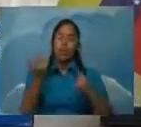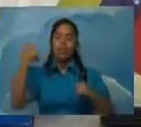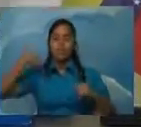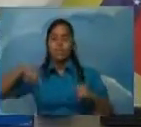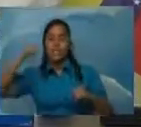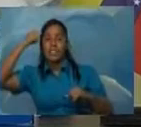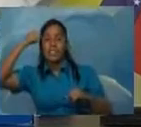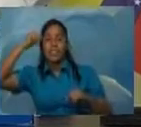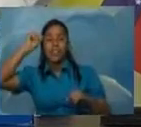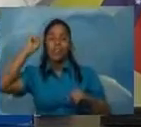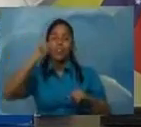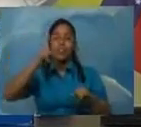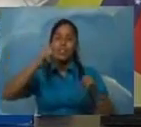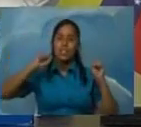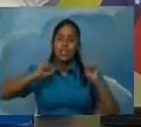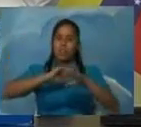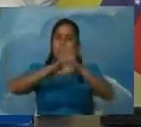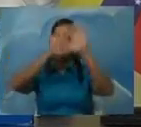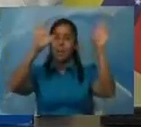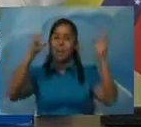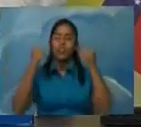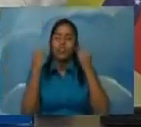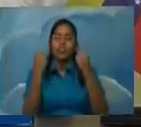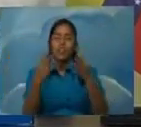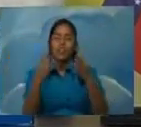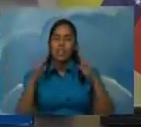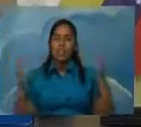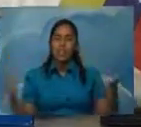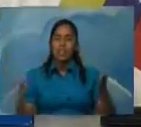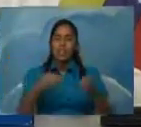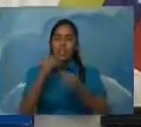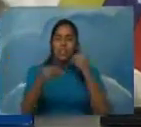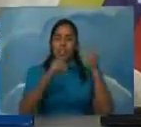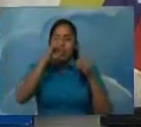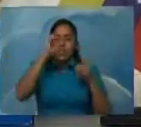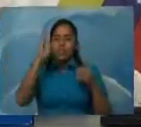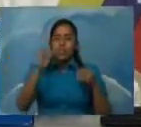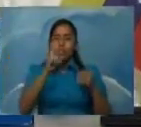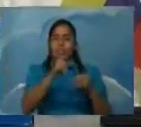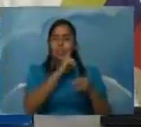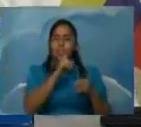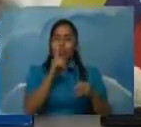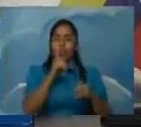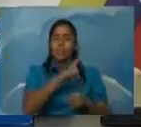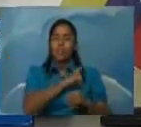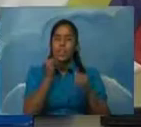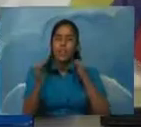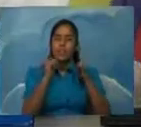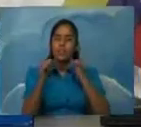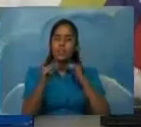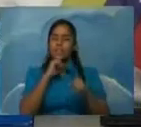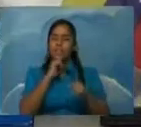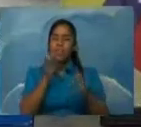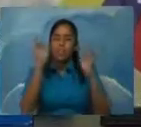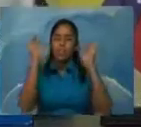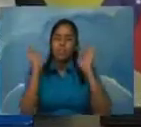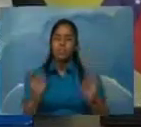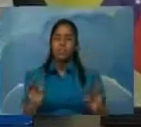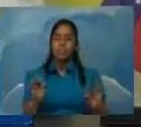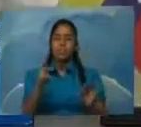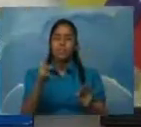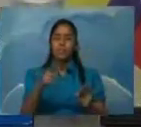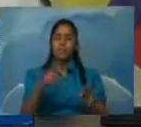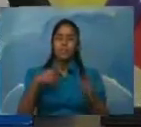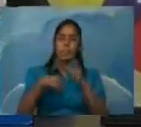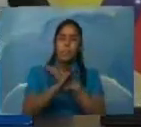recordar ese milagro tan grande que hizo Dios, y el nombre de la fiesta es precisamente